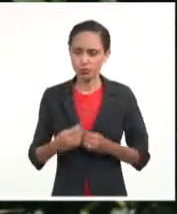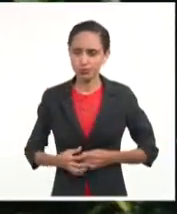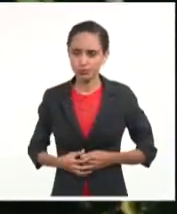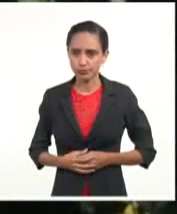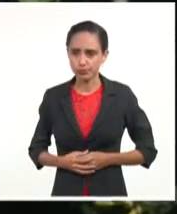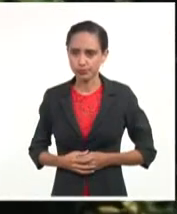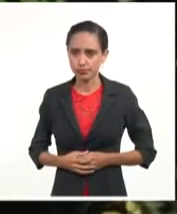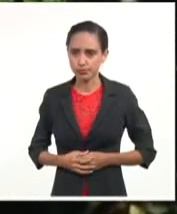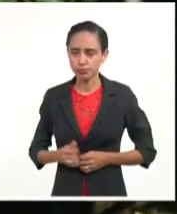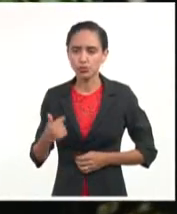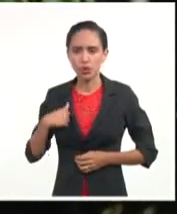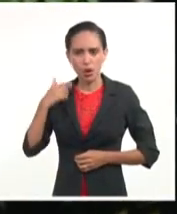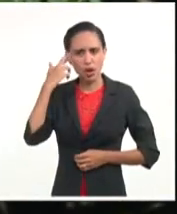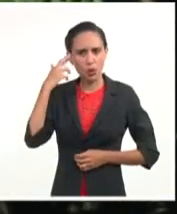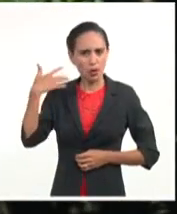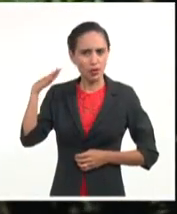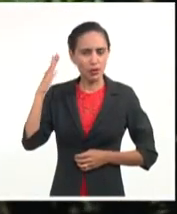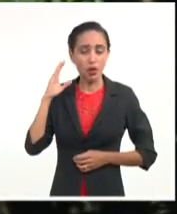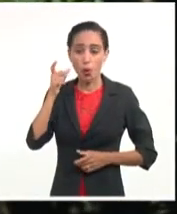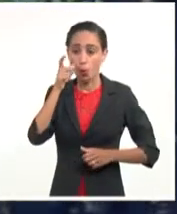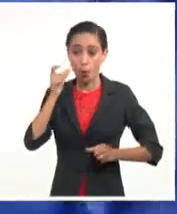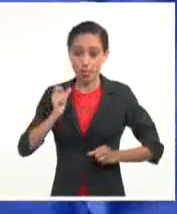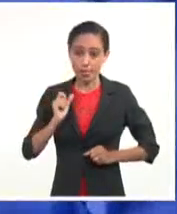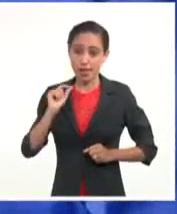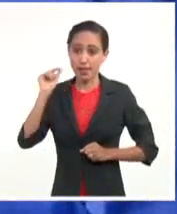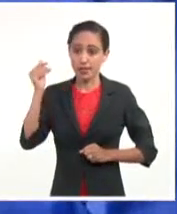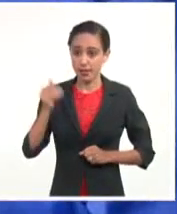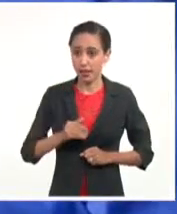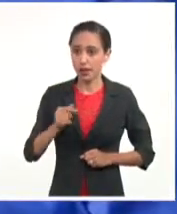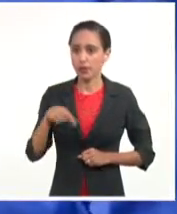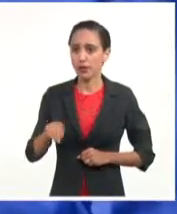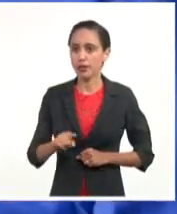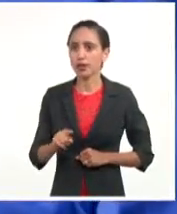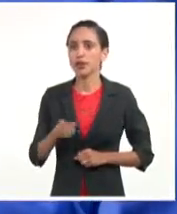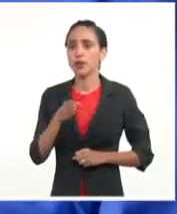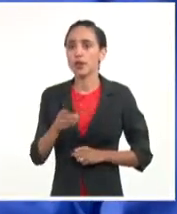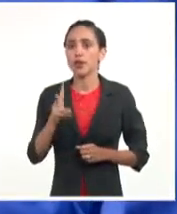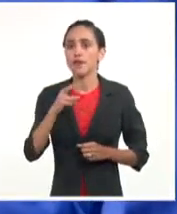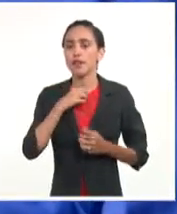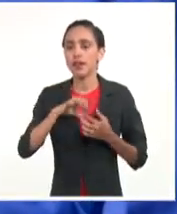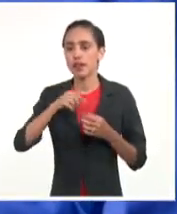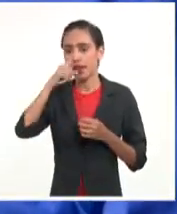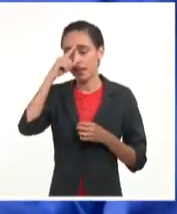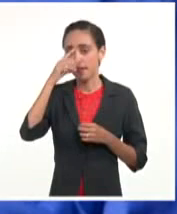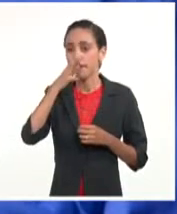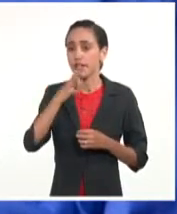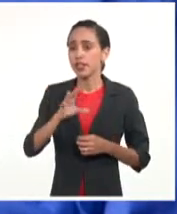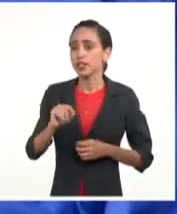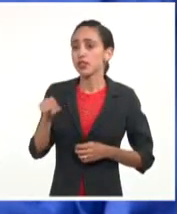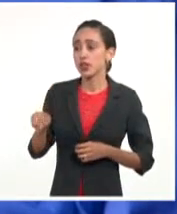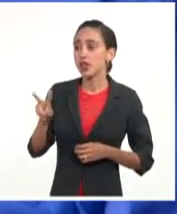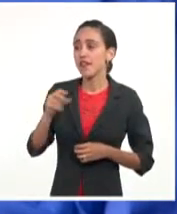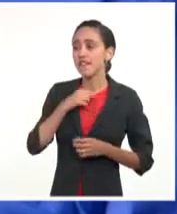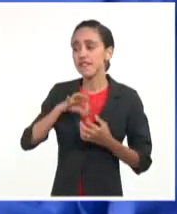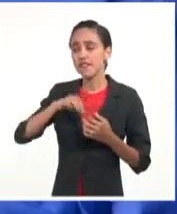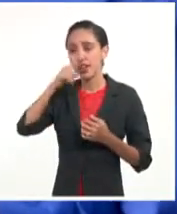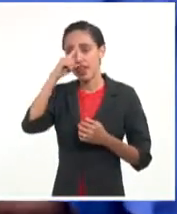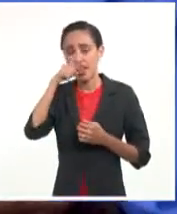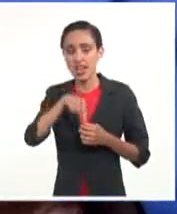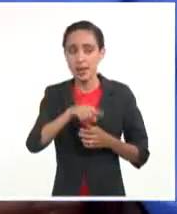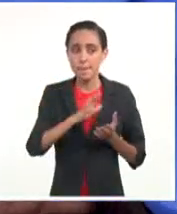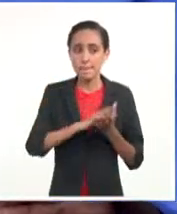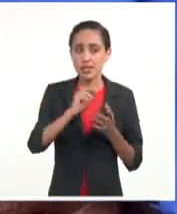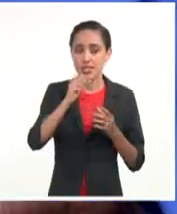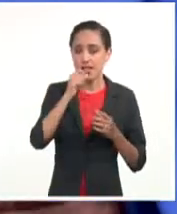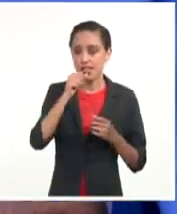Yo me recuerdo una vez que los guardias llegaron a Las Mercedes, que de ahí subieron a Las Vegas. Y Fidel dijo, bueno, si están entre Las Vegas y Las Mercedes,